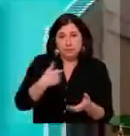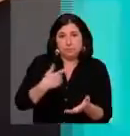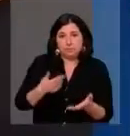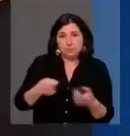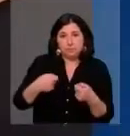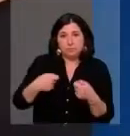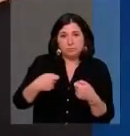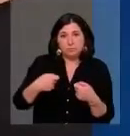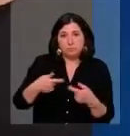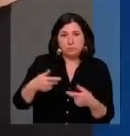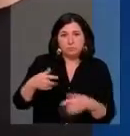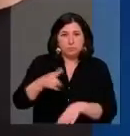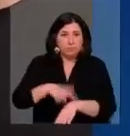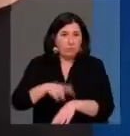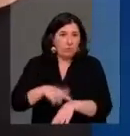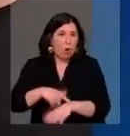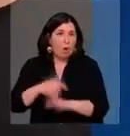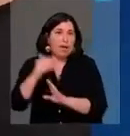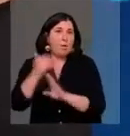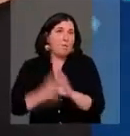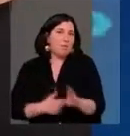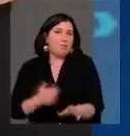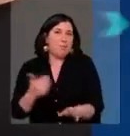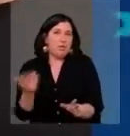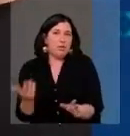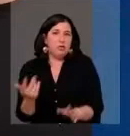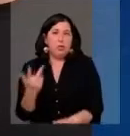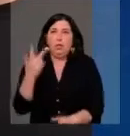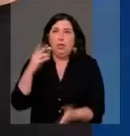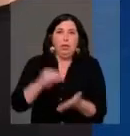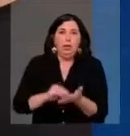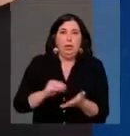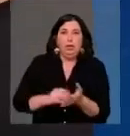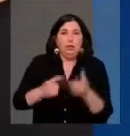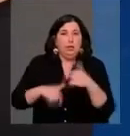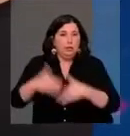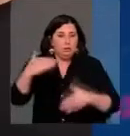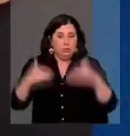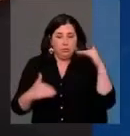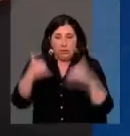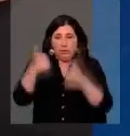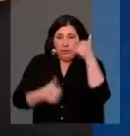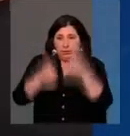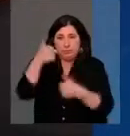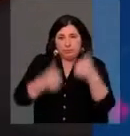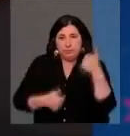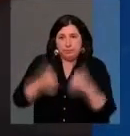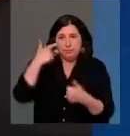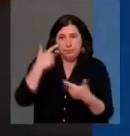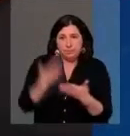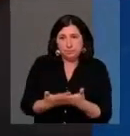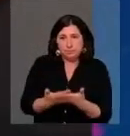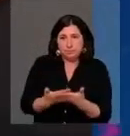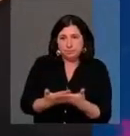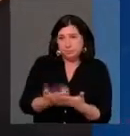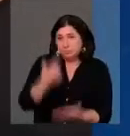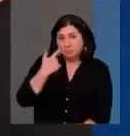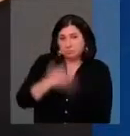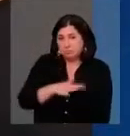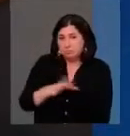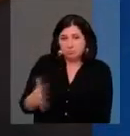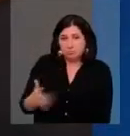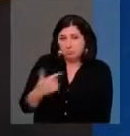salarios tres veces menos que nosotros entonces estamos en franca desventaja creemos que es una medida que uruguay